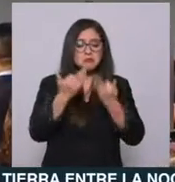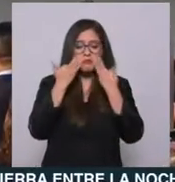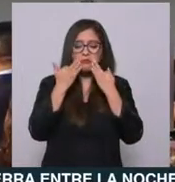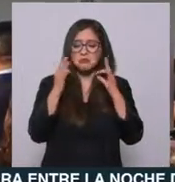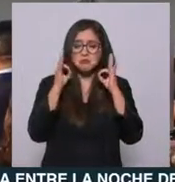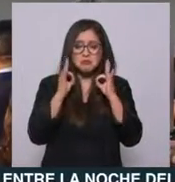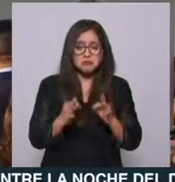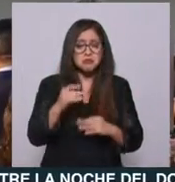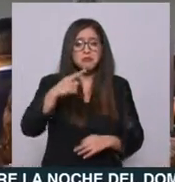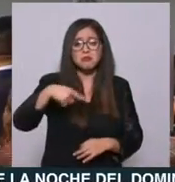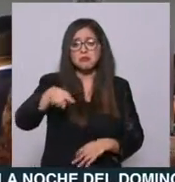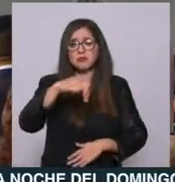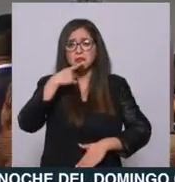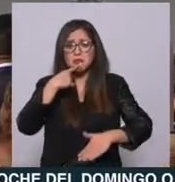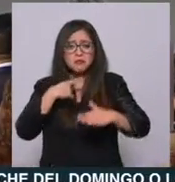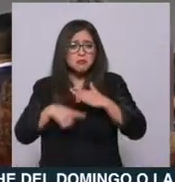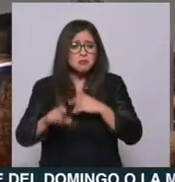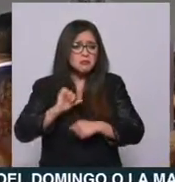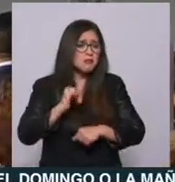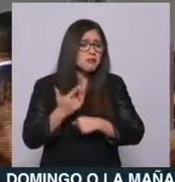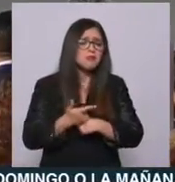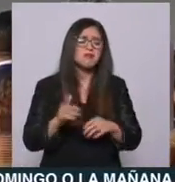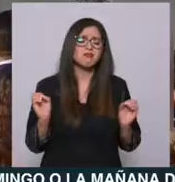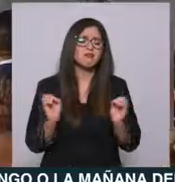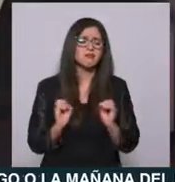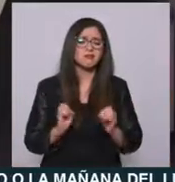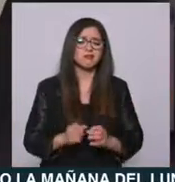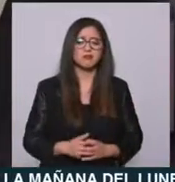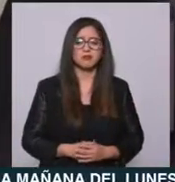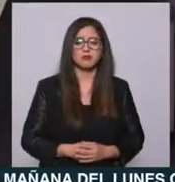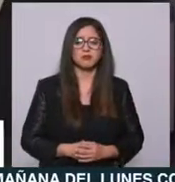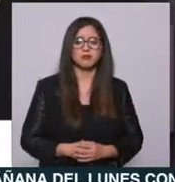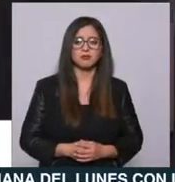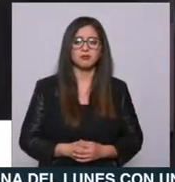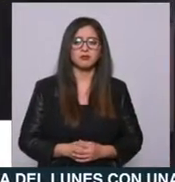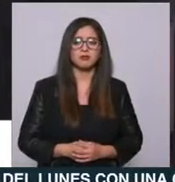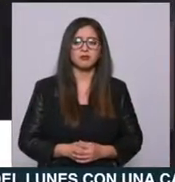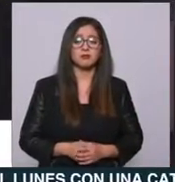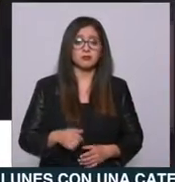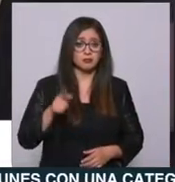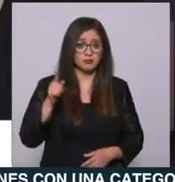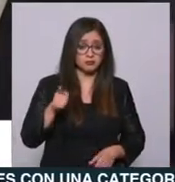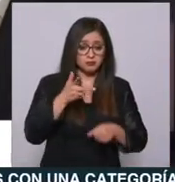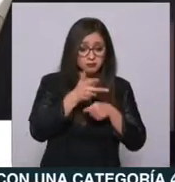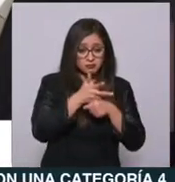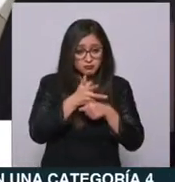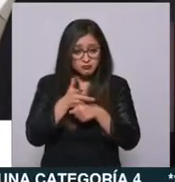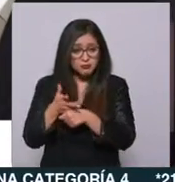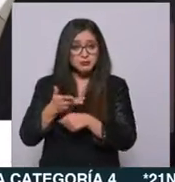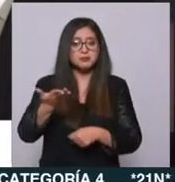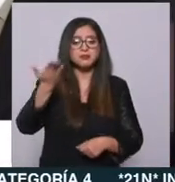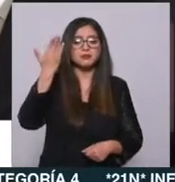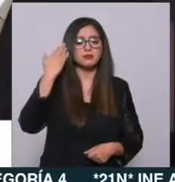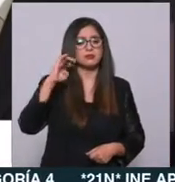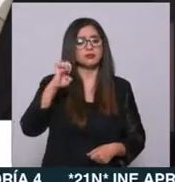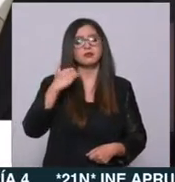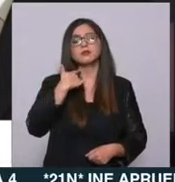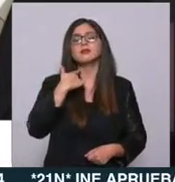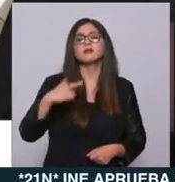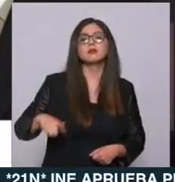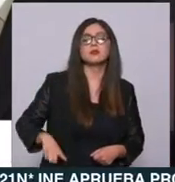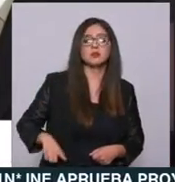no presentará ninguna denuncia sobre estos hechos. Son prácticas del antiguo régimen.